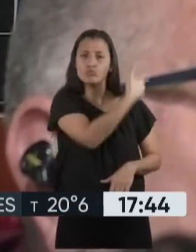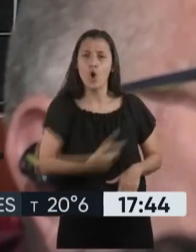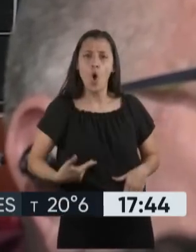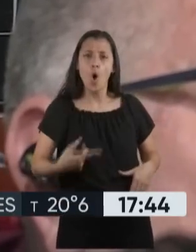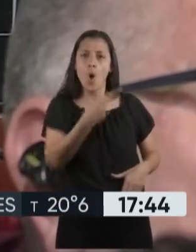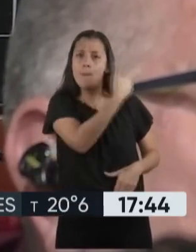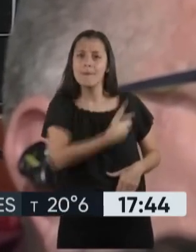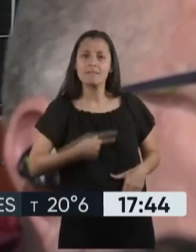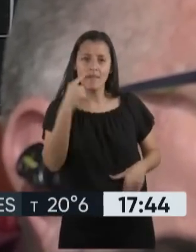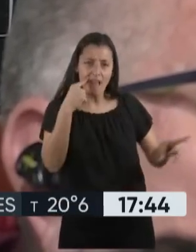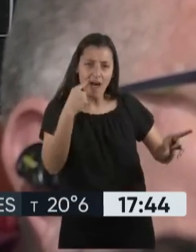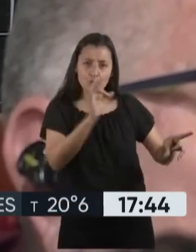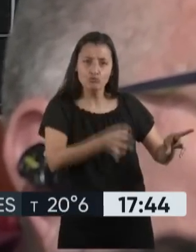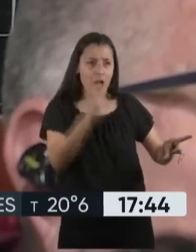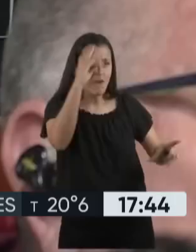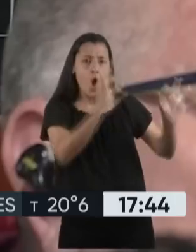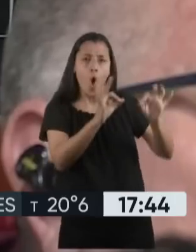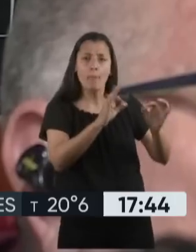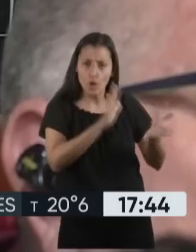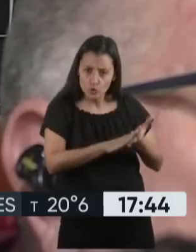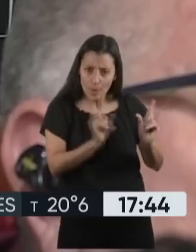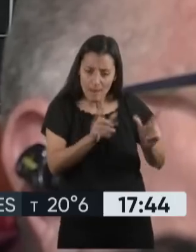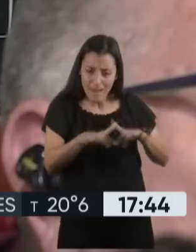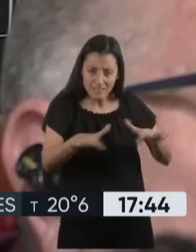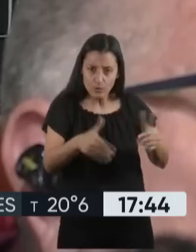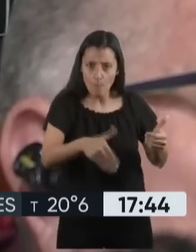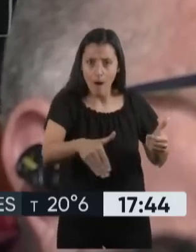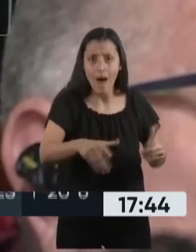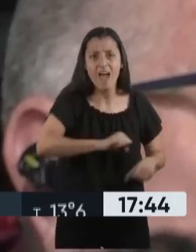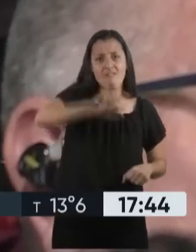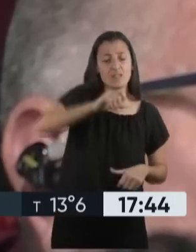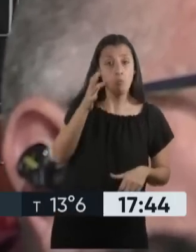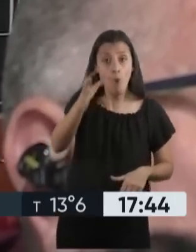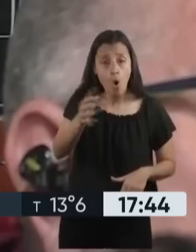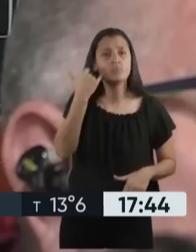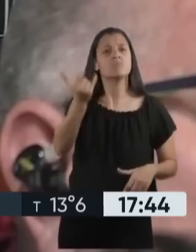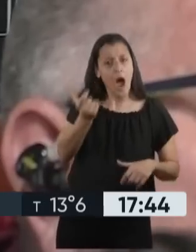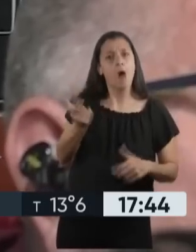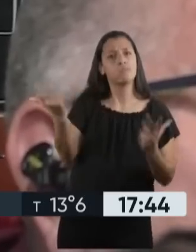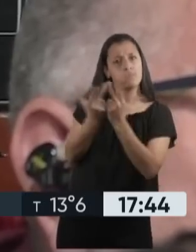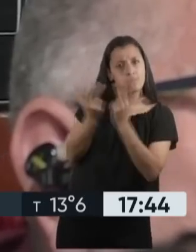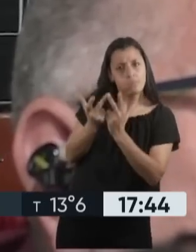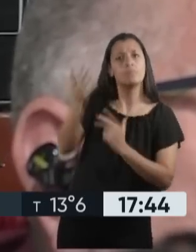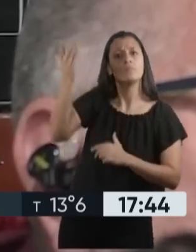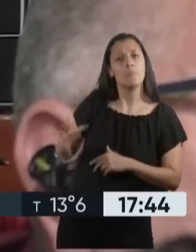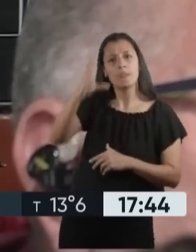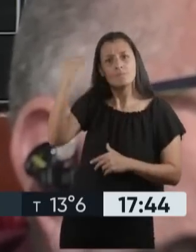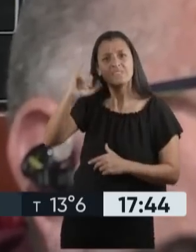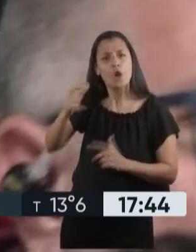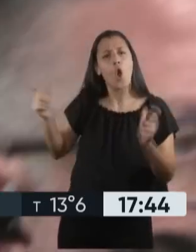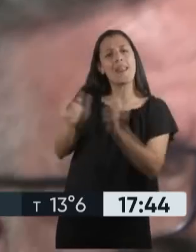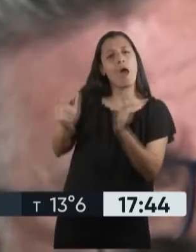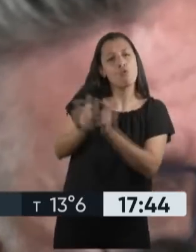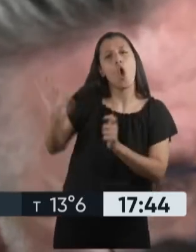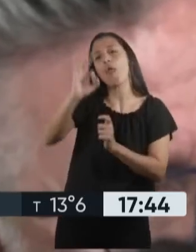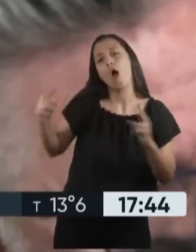qué mirada tiene el presidente sobre ese posible escenario, y si habló de eso con la vicepresidenta en estas últimas reuniones o llamados